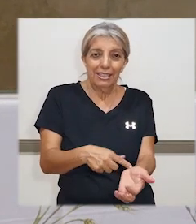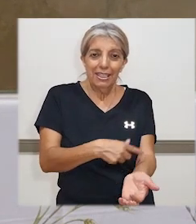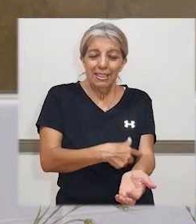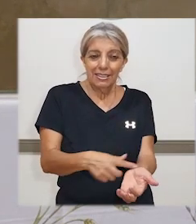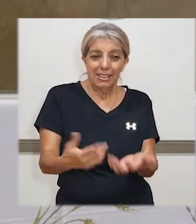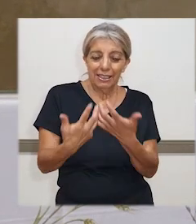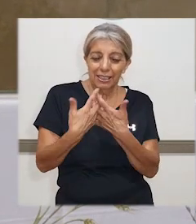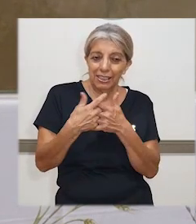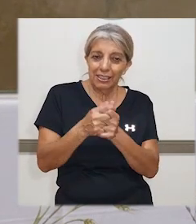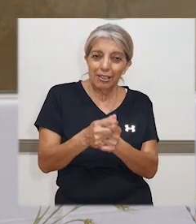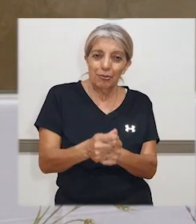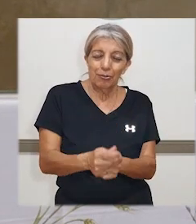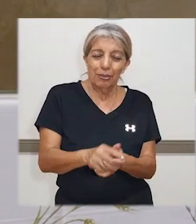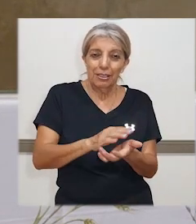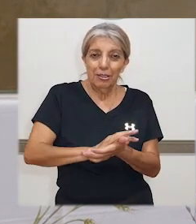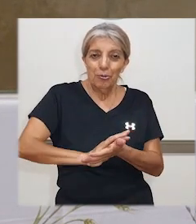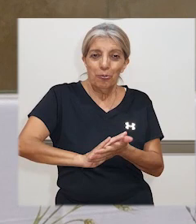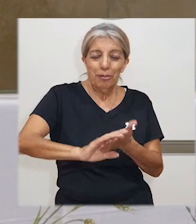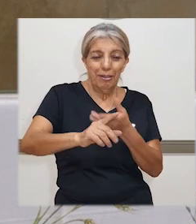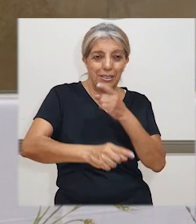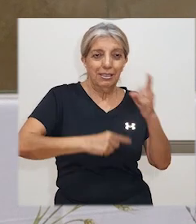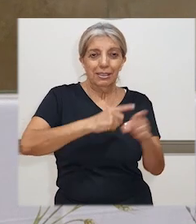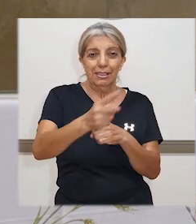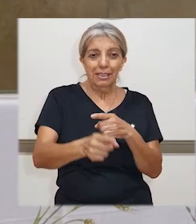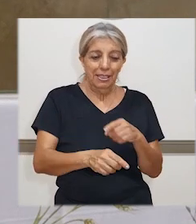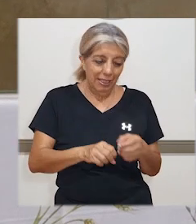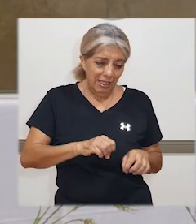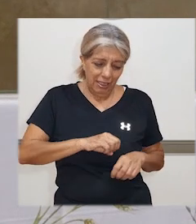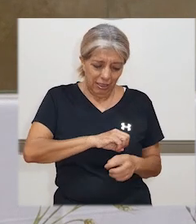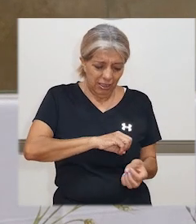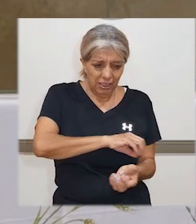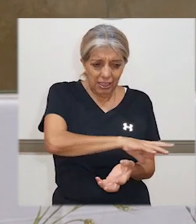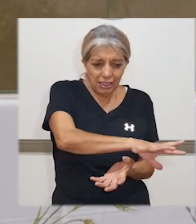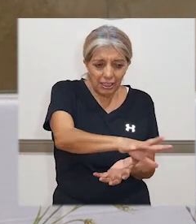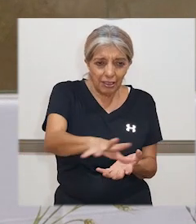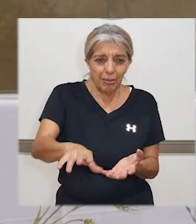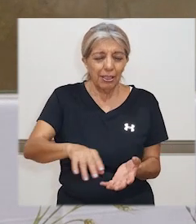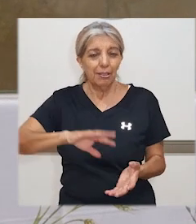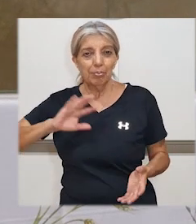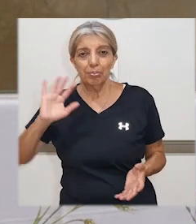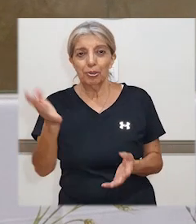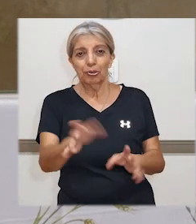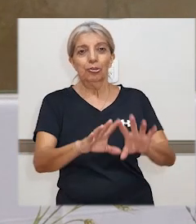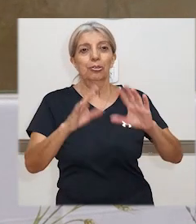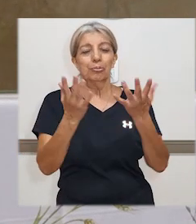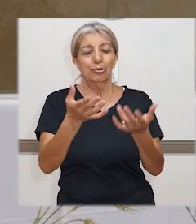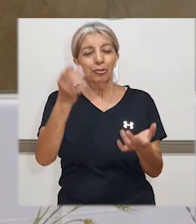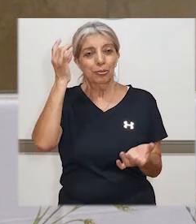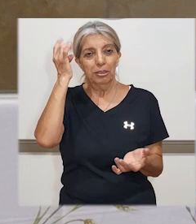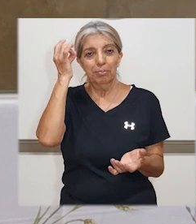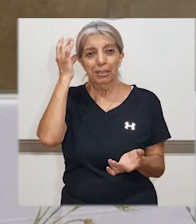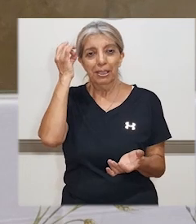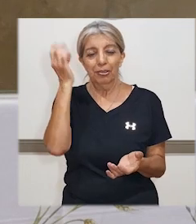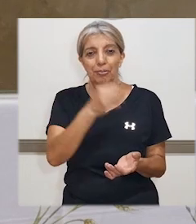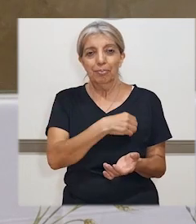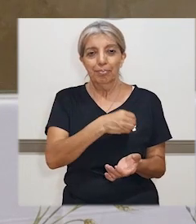mi sangre, sangre de la alianza nueva y eterna, que será derramada por ustedes y por muchos para